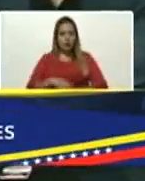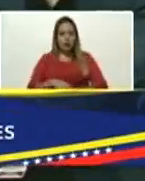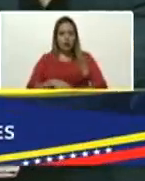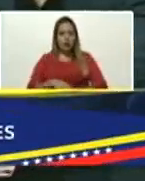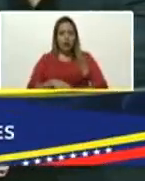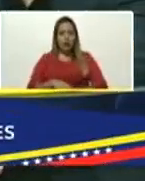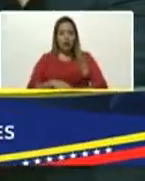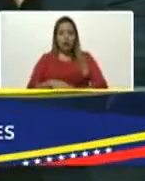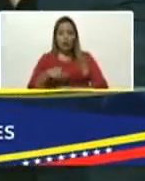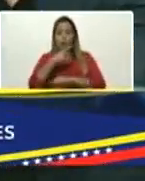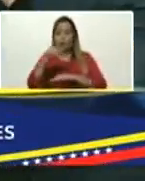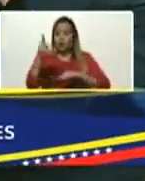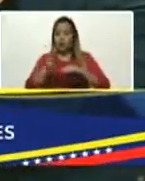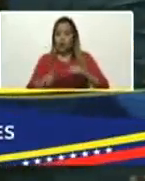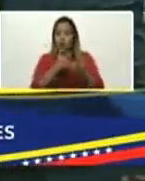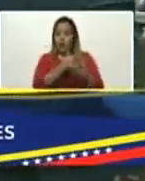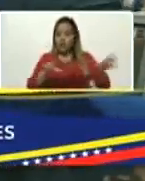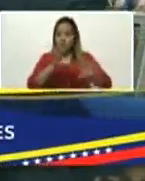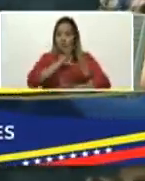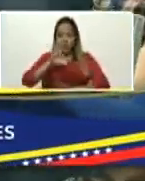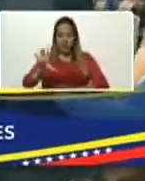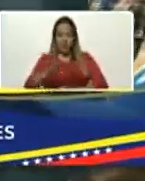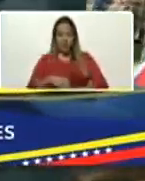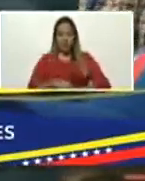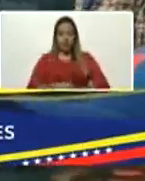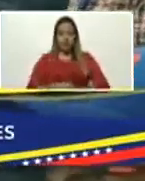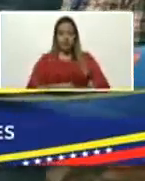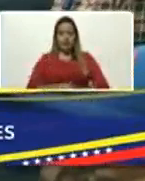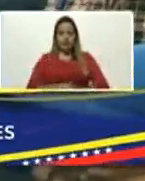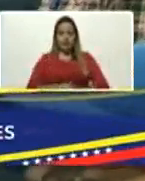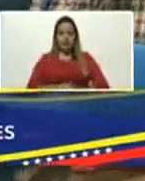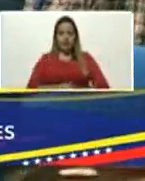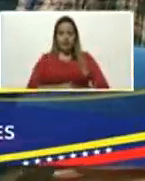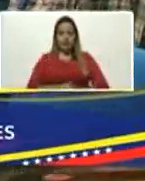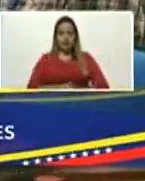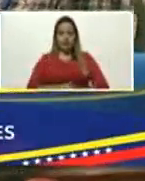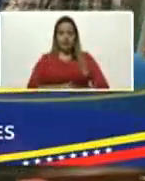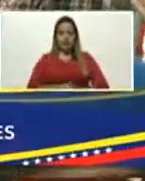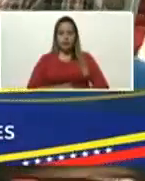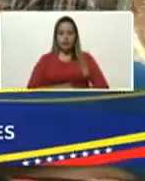Rico, libre y soberana, la República Oriental